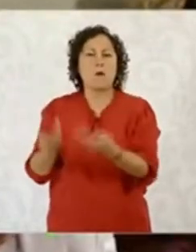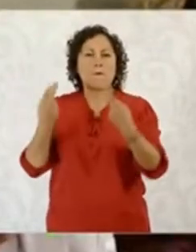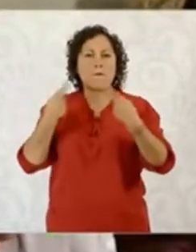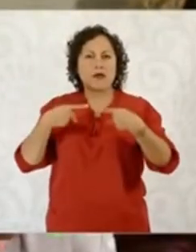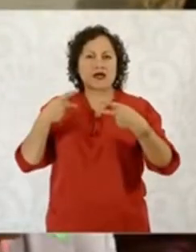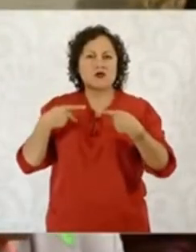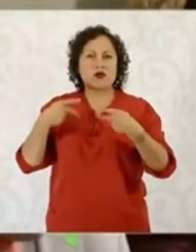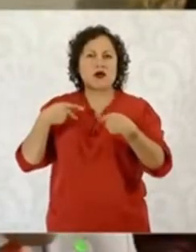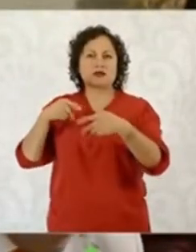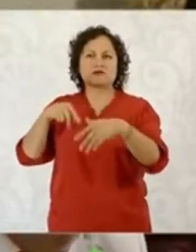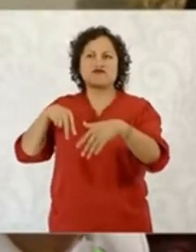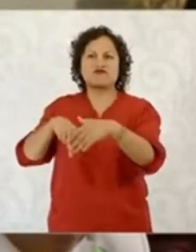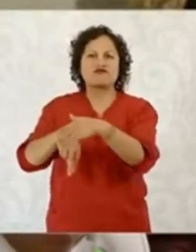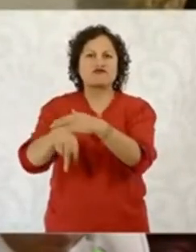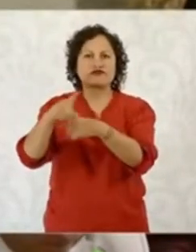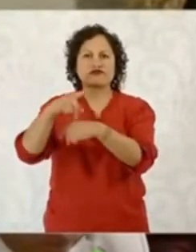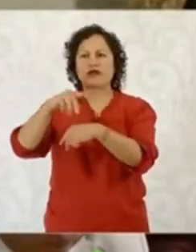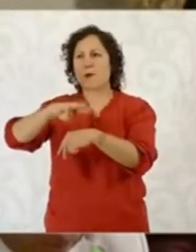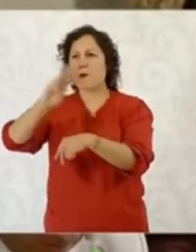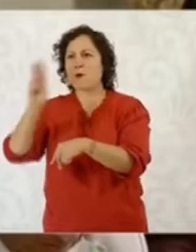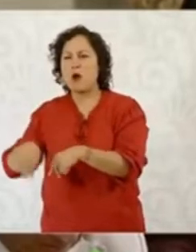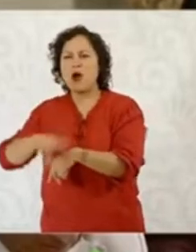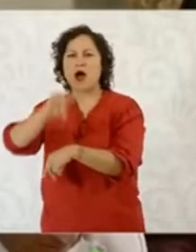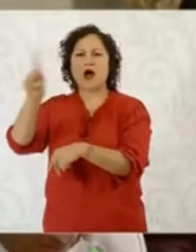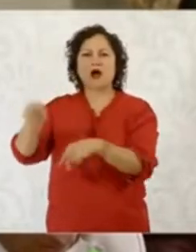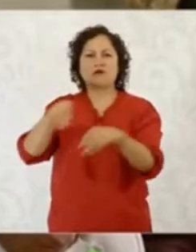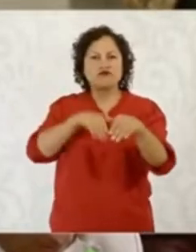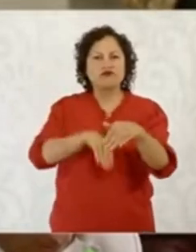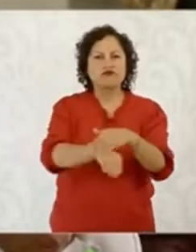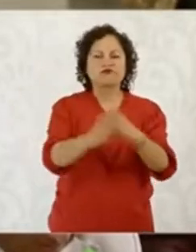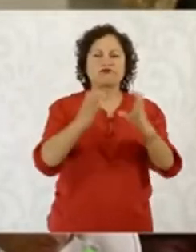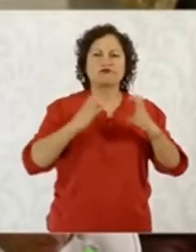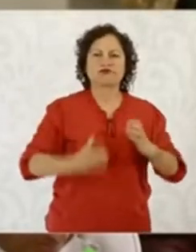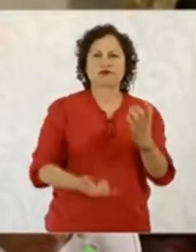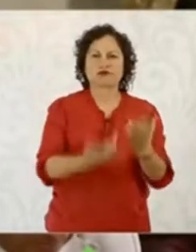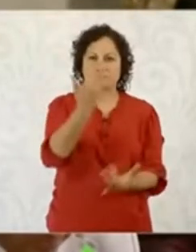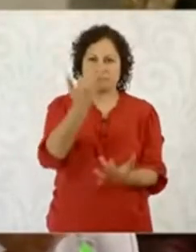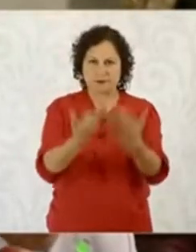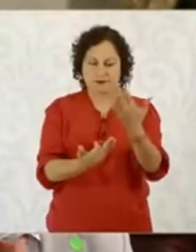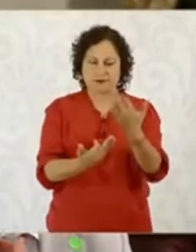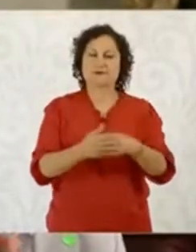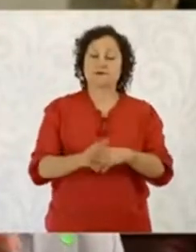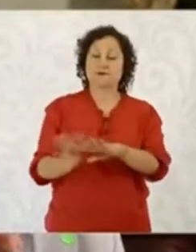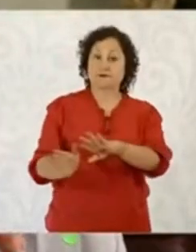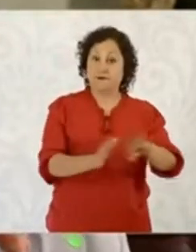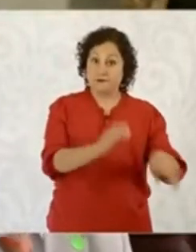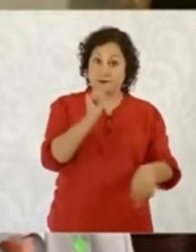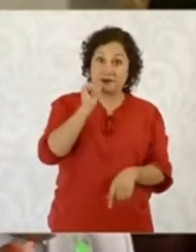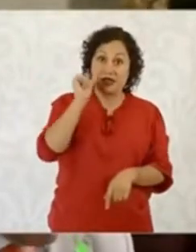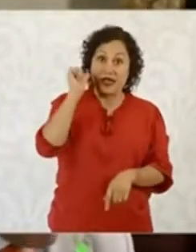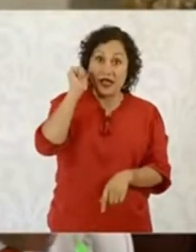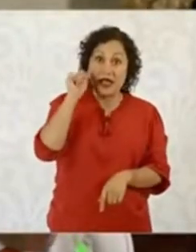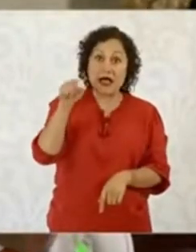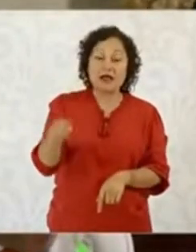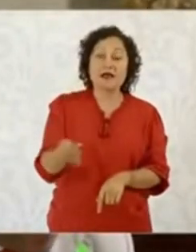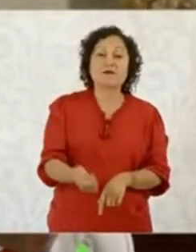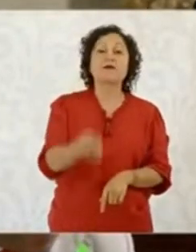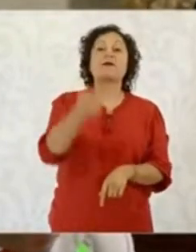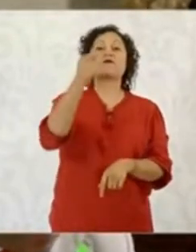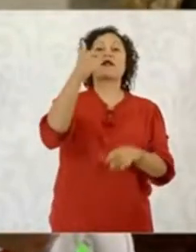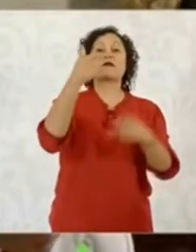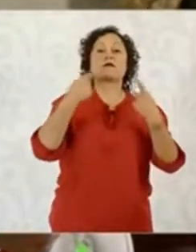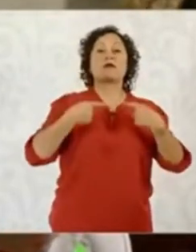de cremación. Ayer se hizo un recorrido en este rancho Izaguirre, un hecho inédito, se permitió a la prensa y